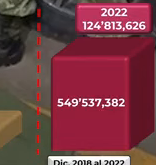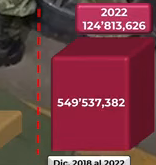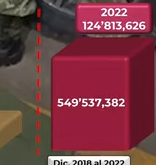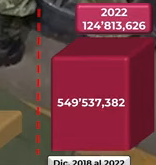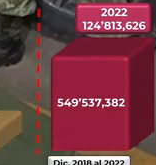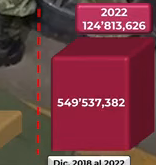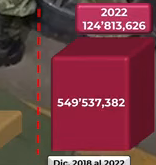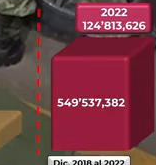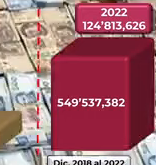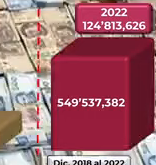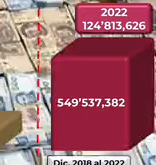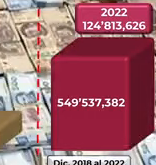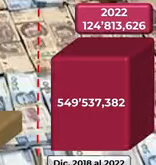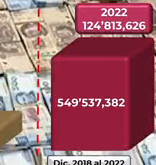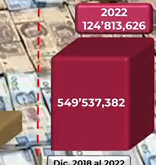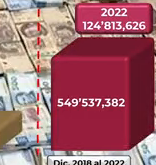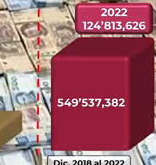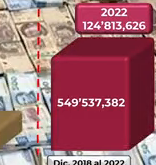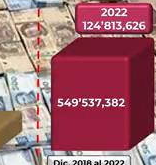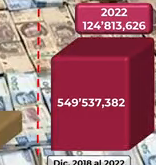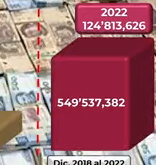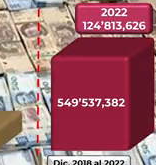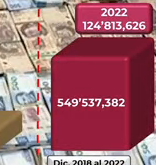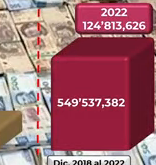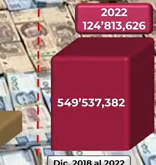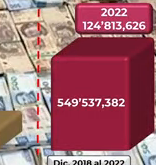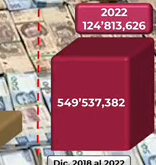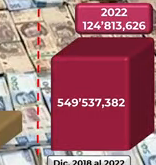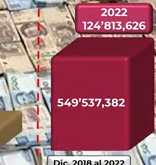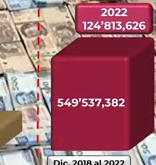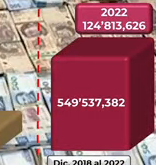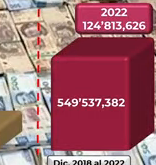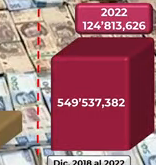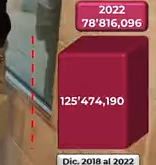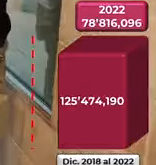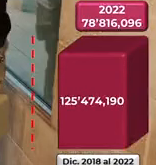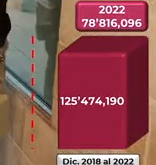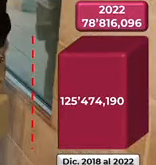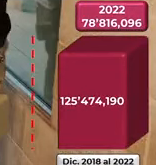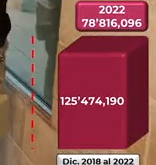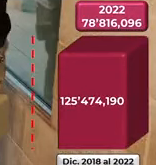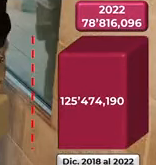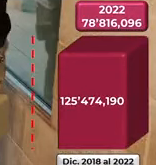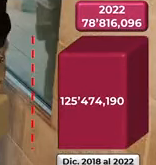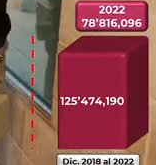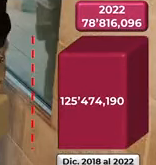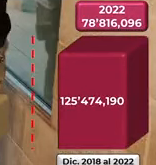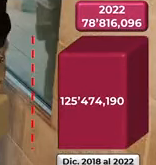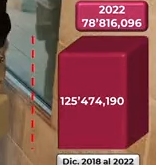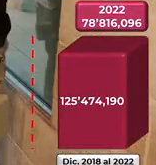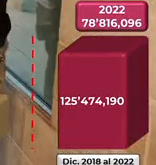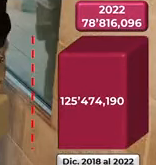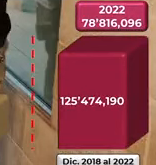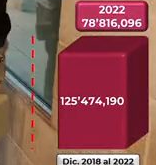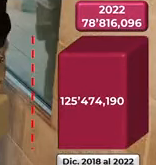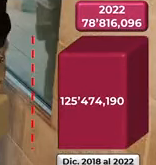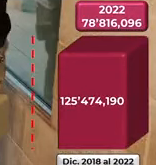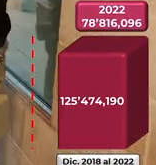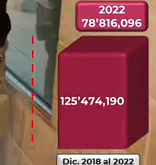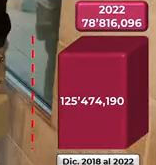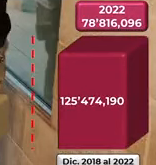549.537.382 pesos, lo que indica un incremento del 350%. Dólares americanos. Por lo que respecta